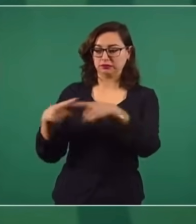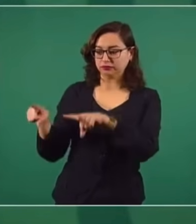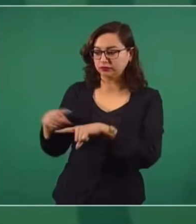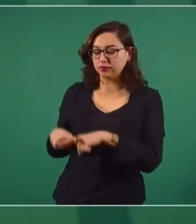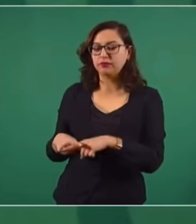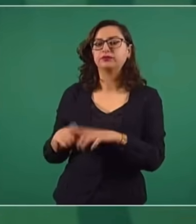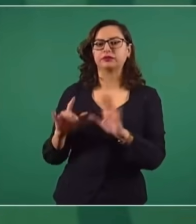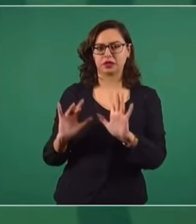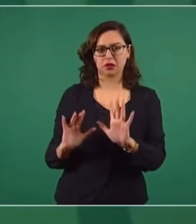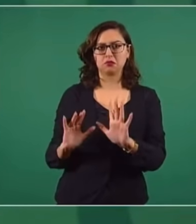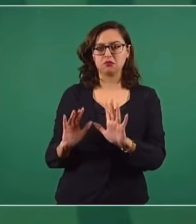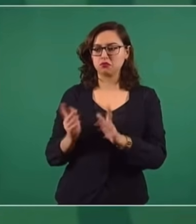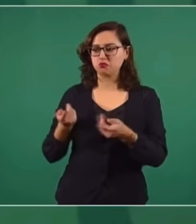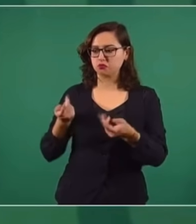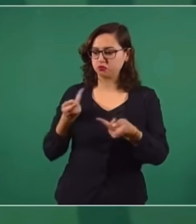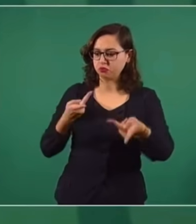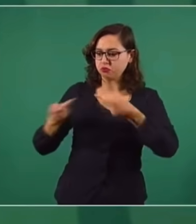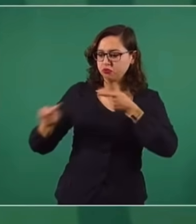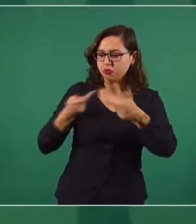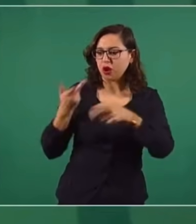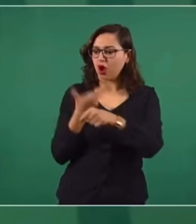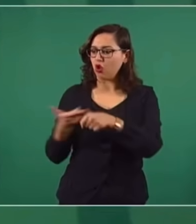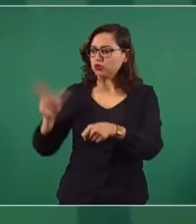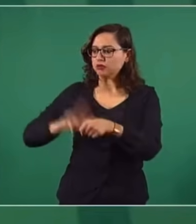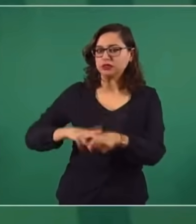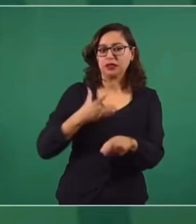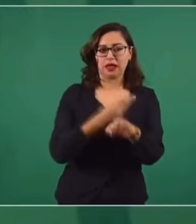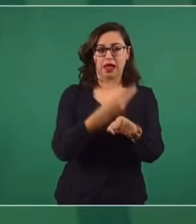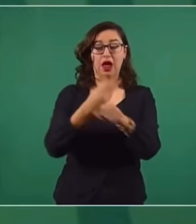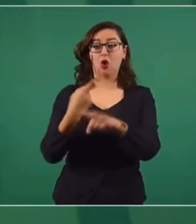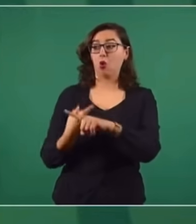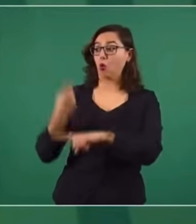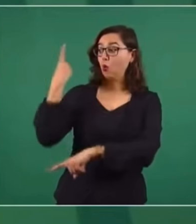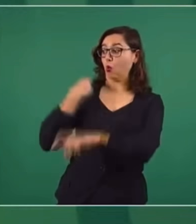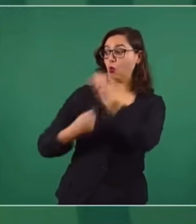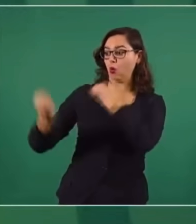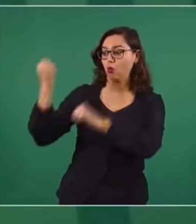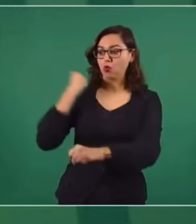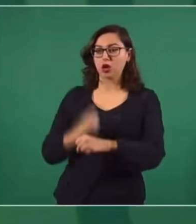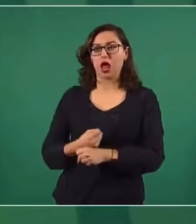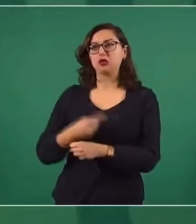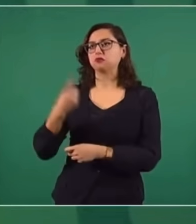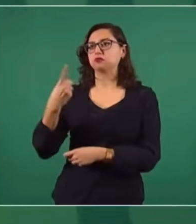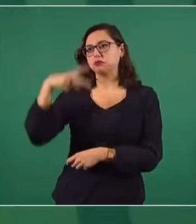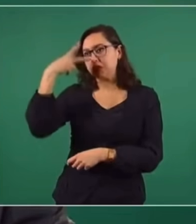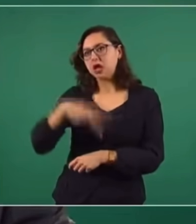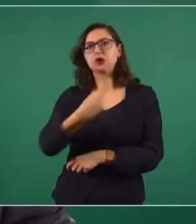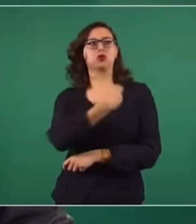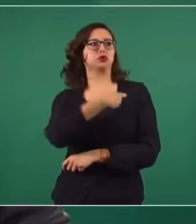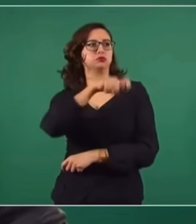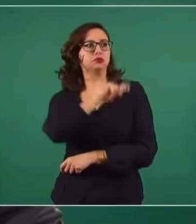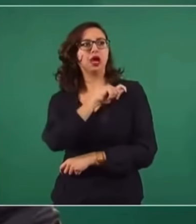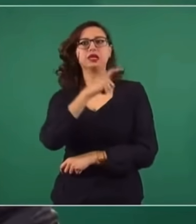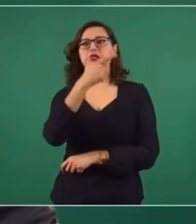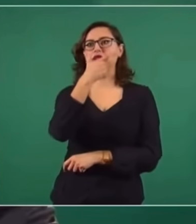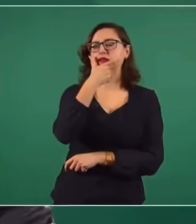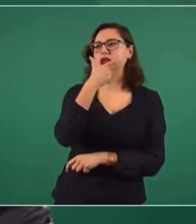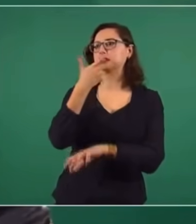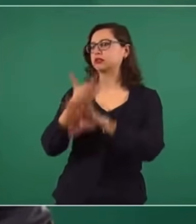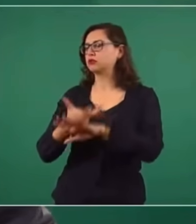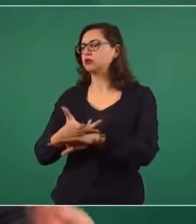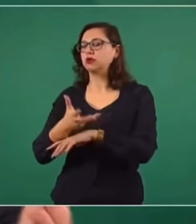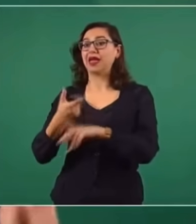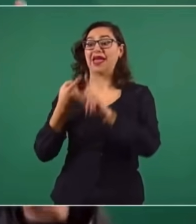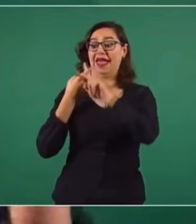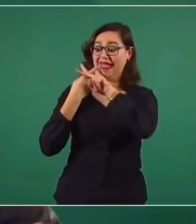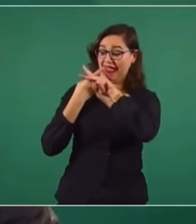preparar las capacidades hospitalarias. Ese fue el escenario cuando empezó la epidemia, en México, en España, en Francia, en Inglaterra, en Estados Unidos, en cualquier